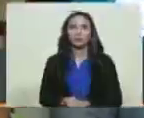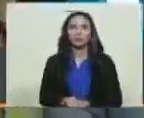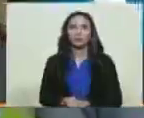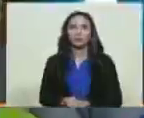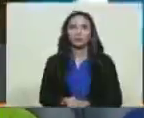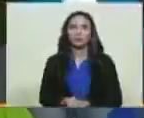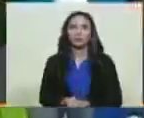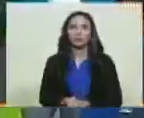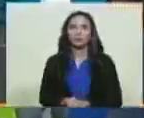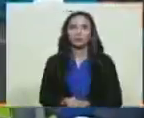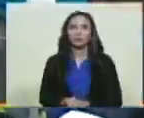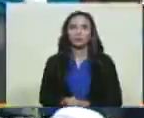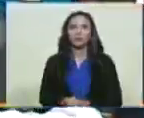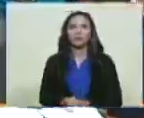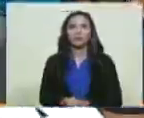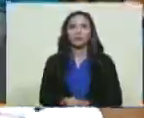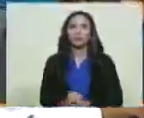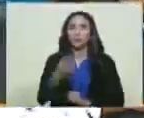la fuerza